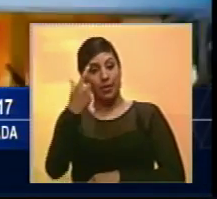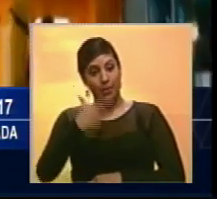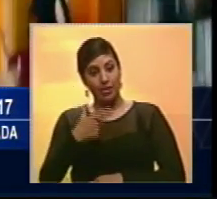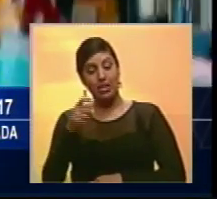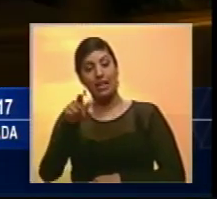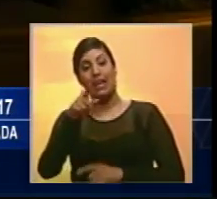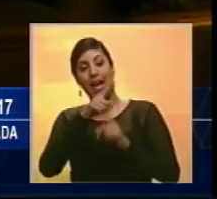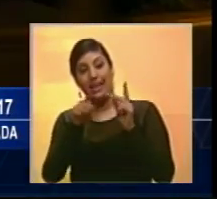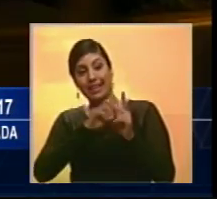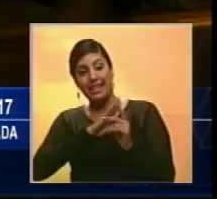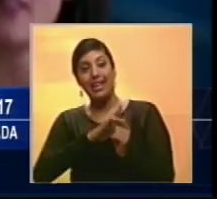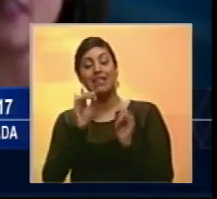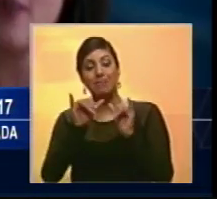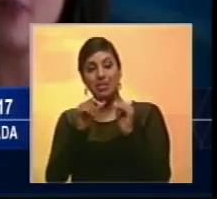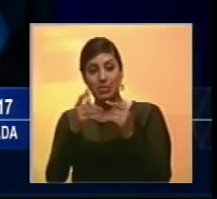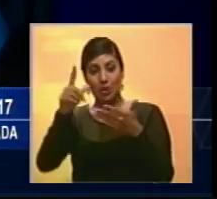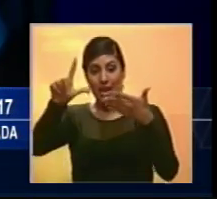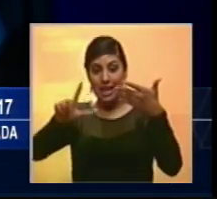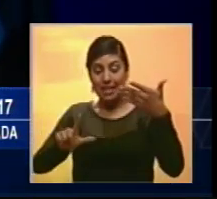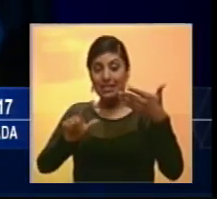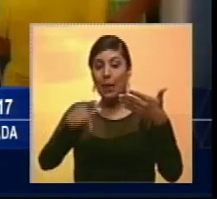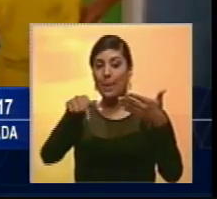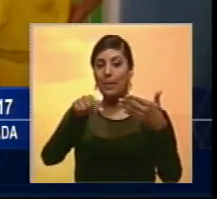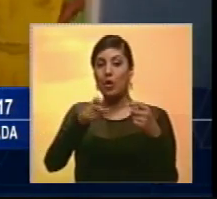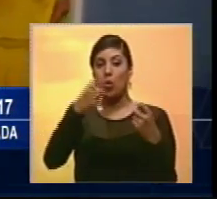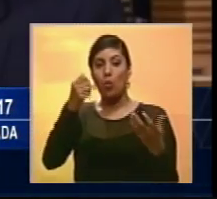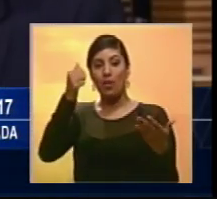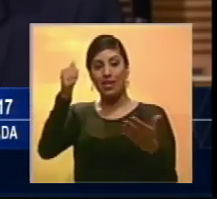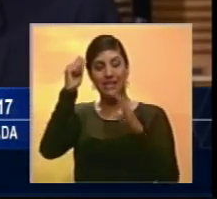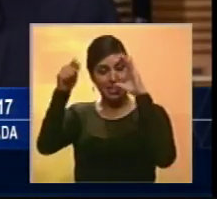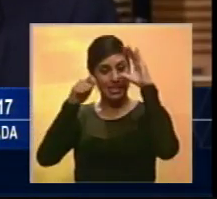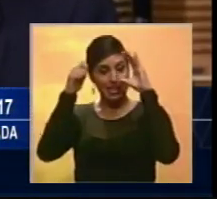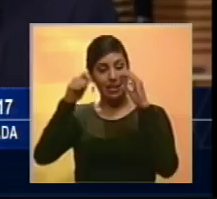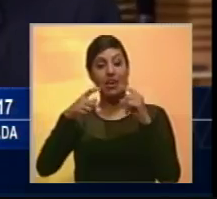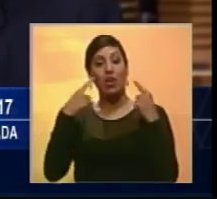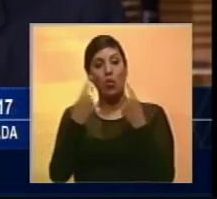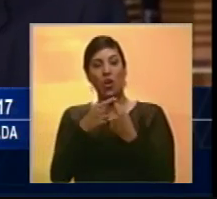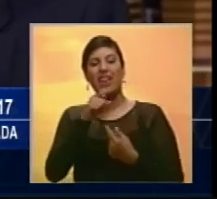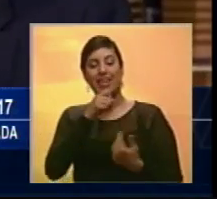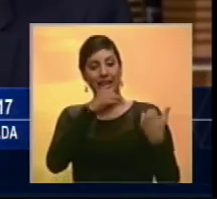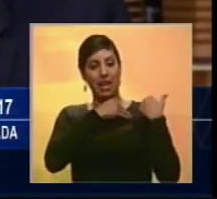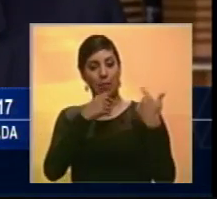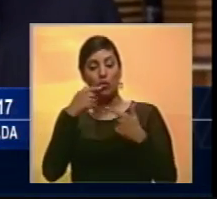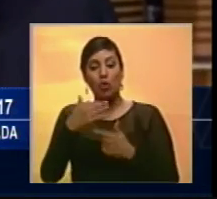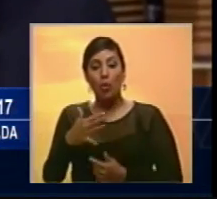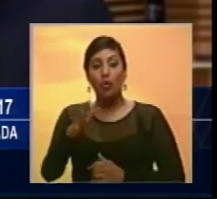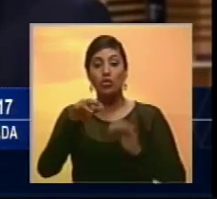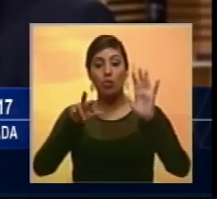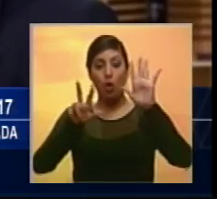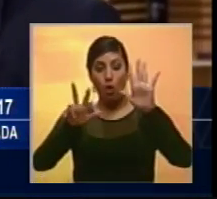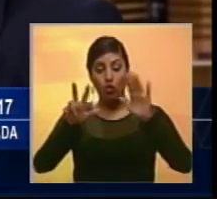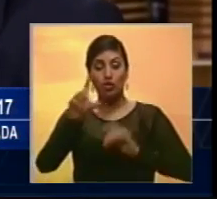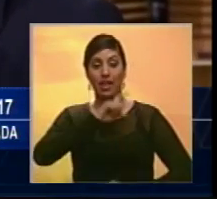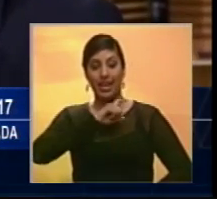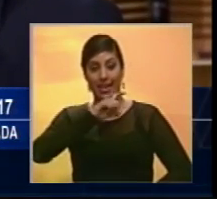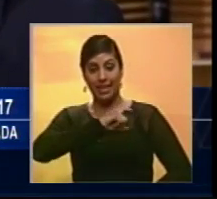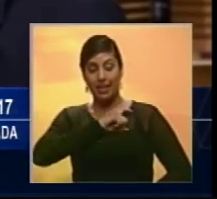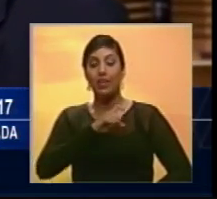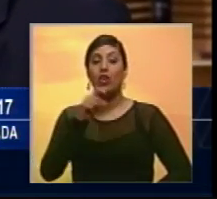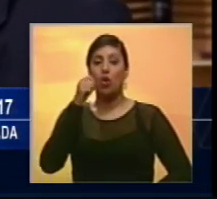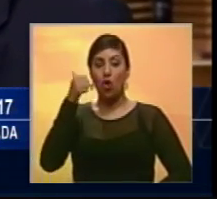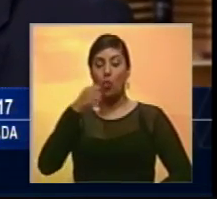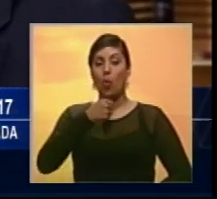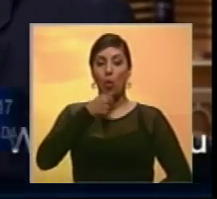y Lion también están en la lista para los principales trofeos del cine. La ceremonia de premiación será el próximo 8 de enero en Beverly Hills, con